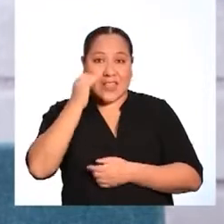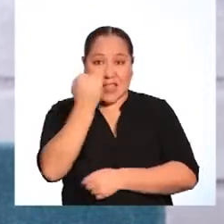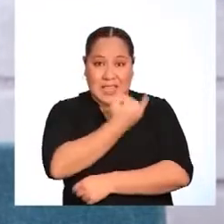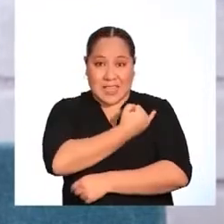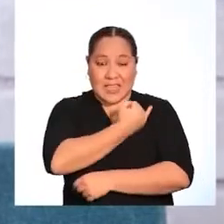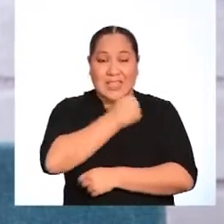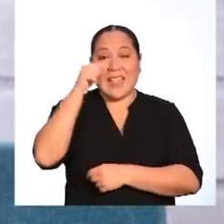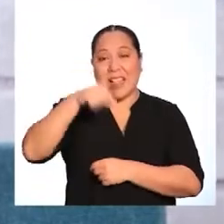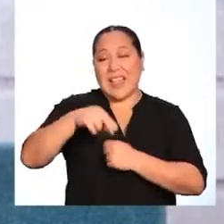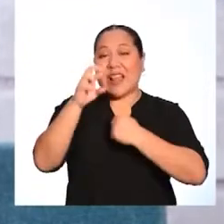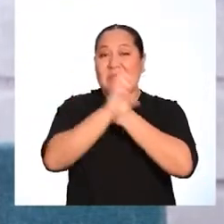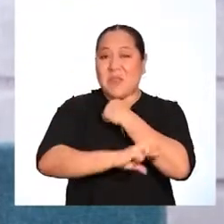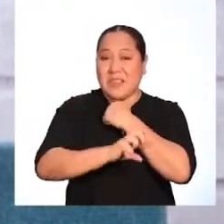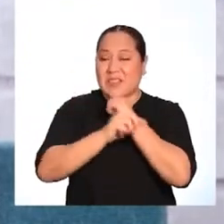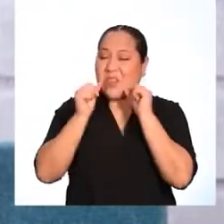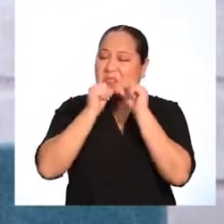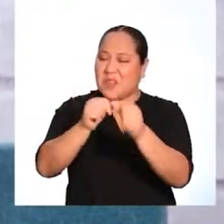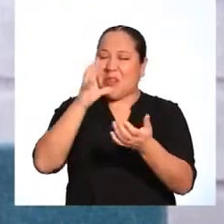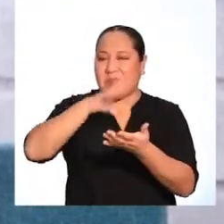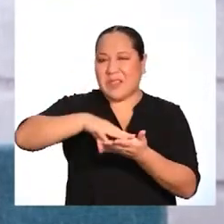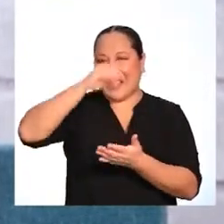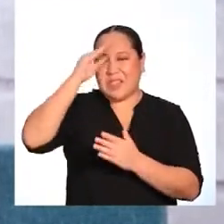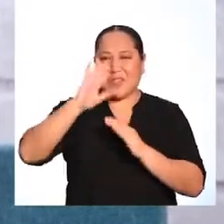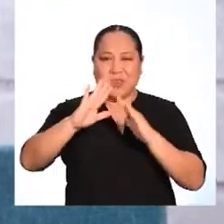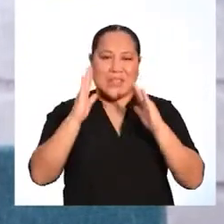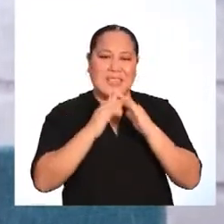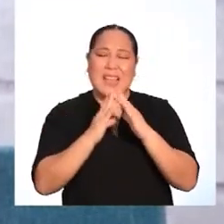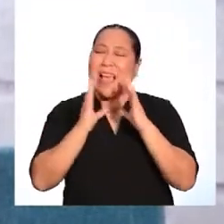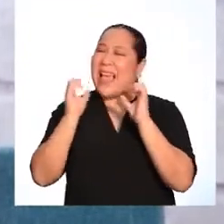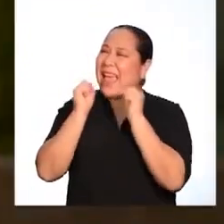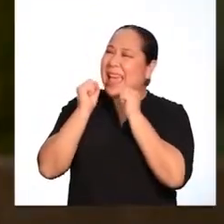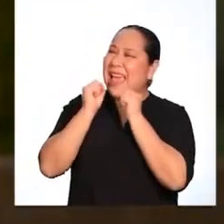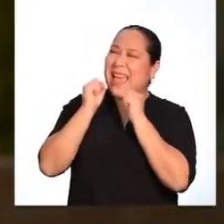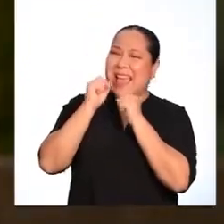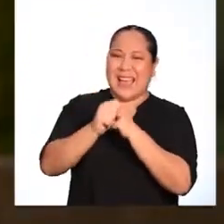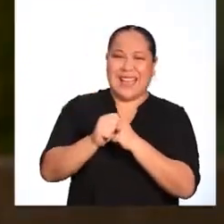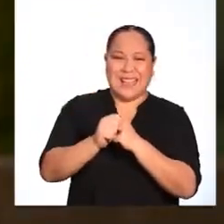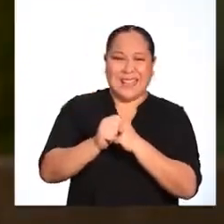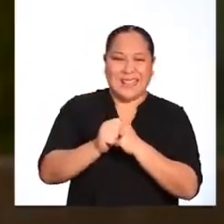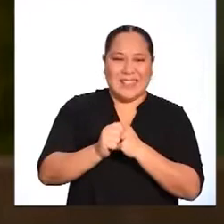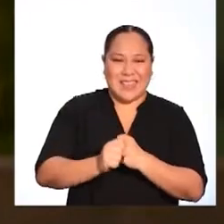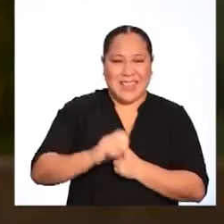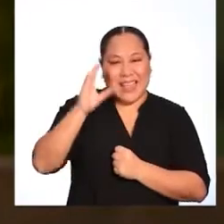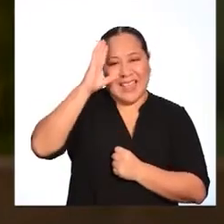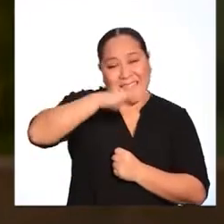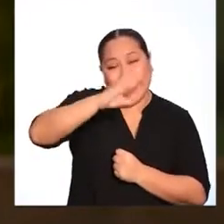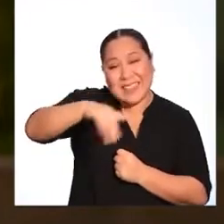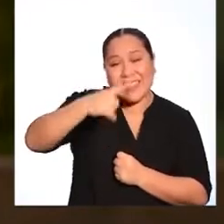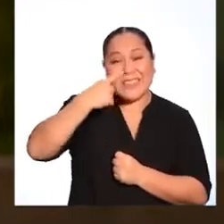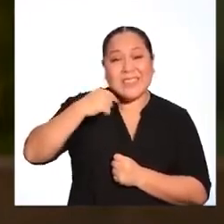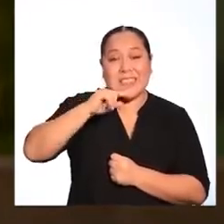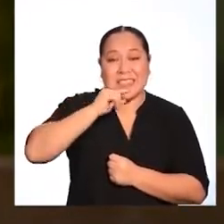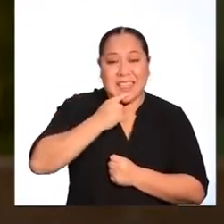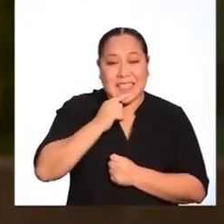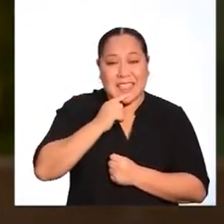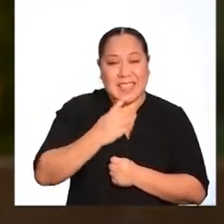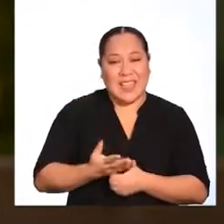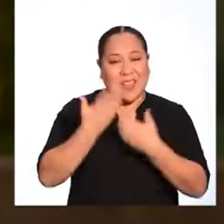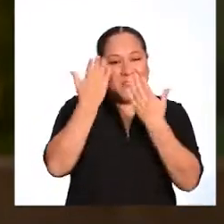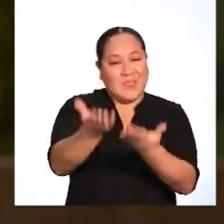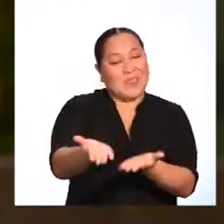del nivel inicial de nuestro país sigan aprendiendo desde casa si no más cashman